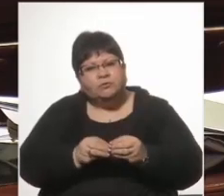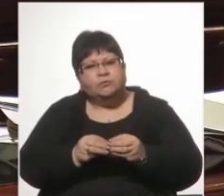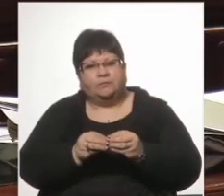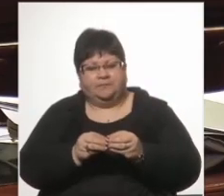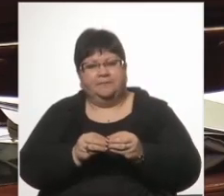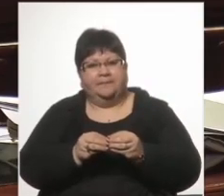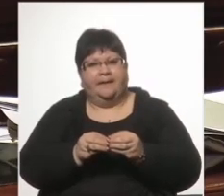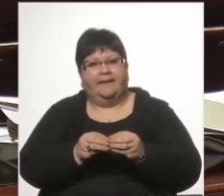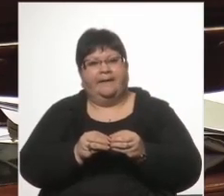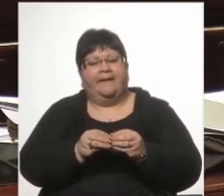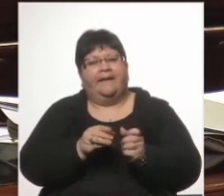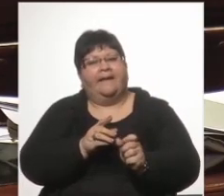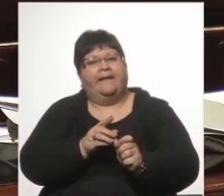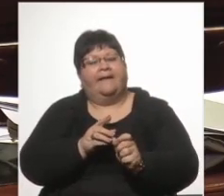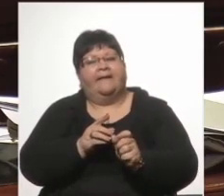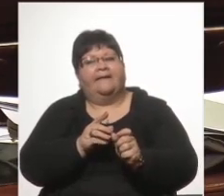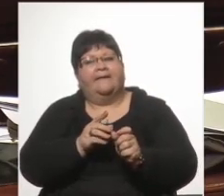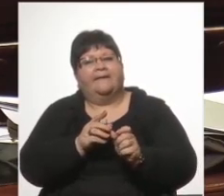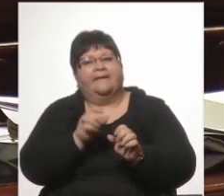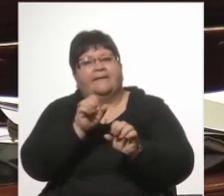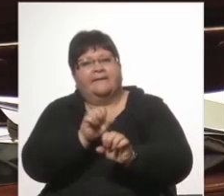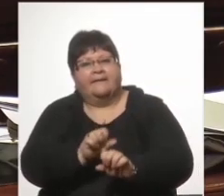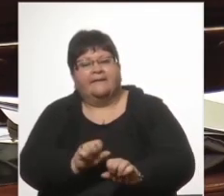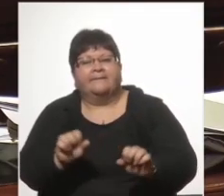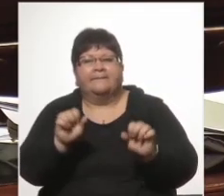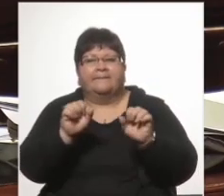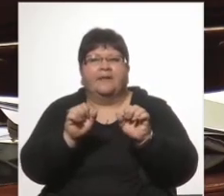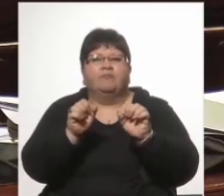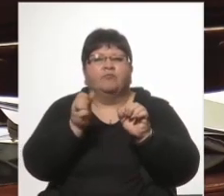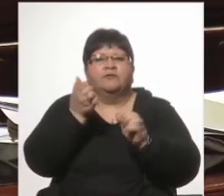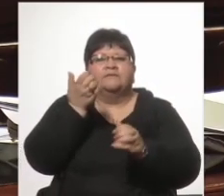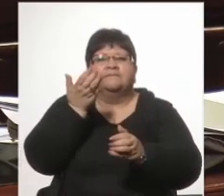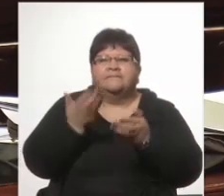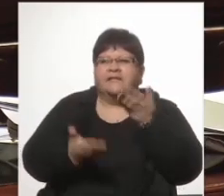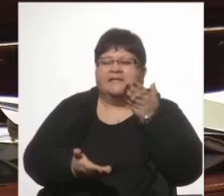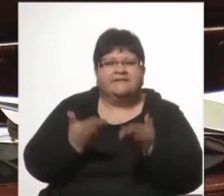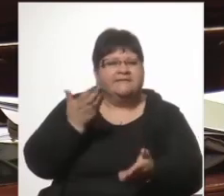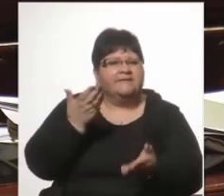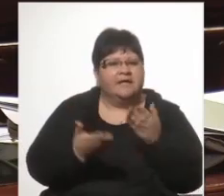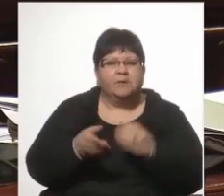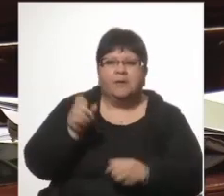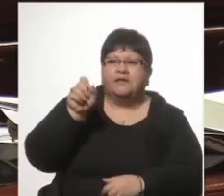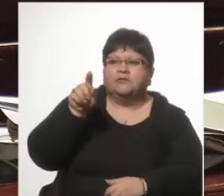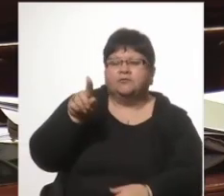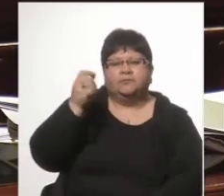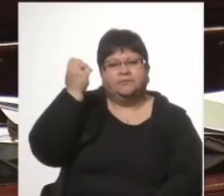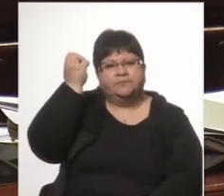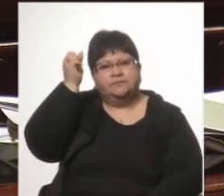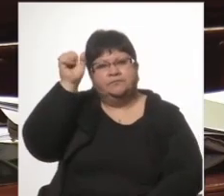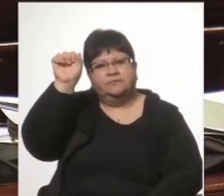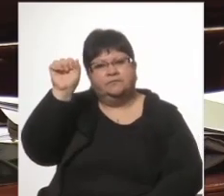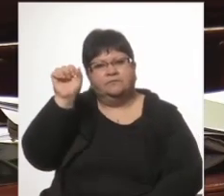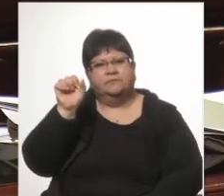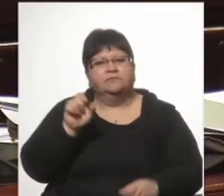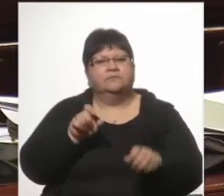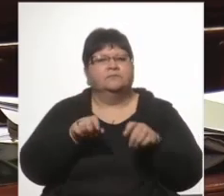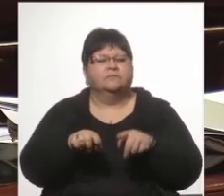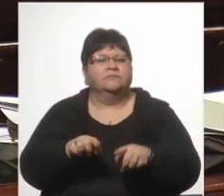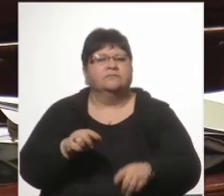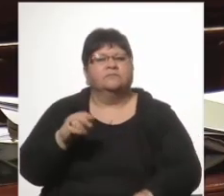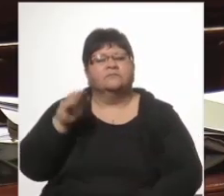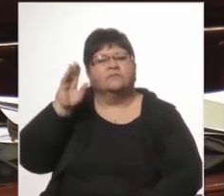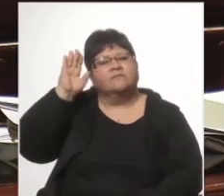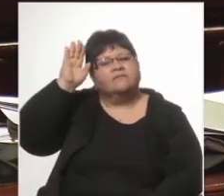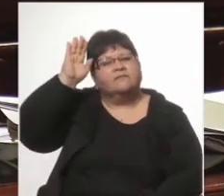legislador abdique de sus prerrogativas y se someta a un juicio penal, la Suprema Corte de la República Argentina ha dicho que las prerrogativas de